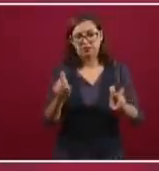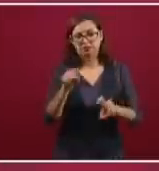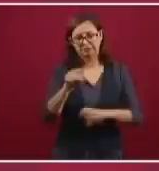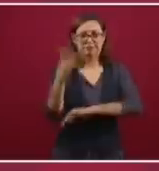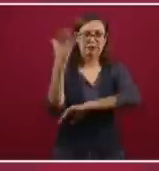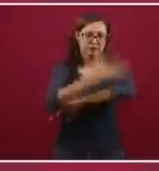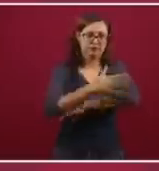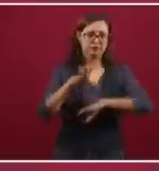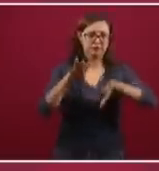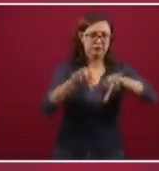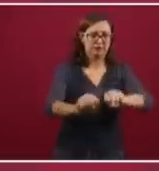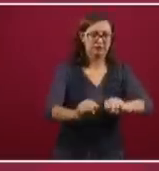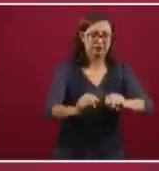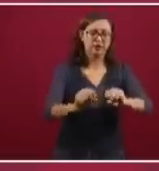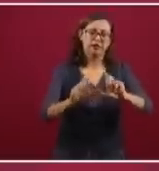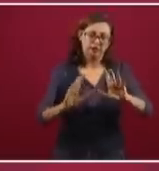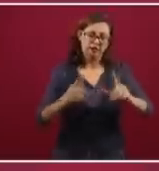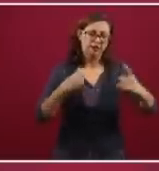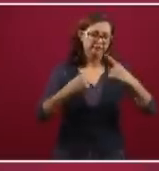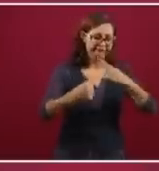tipo de